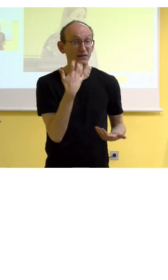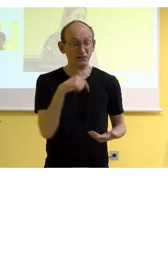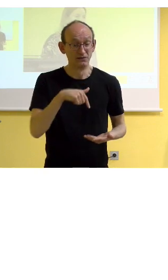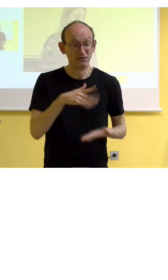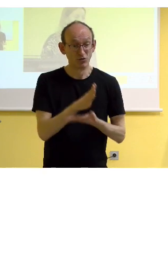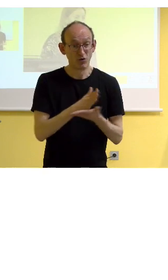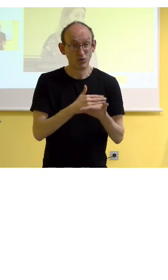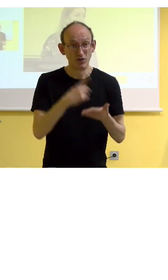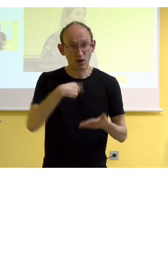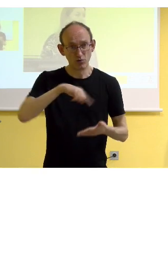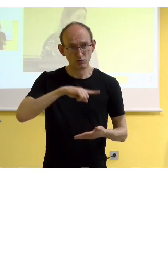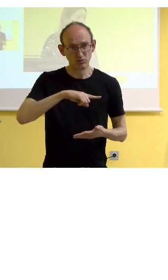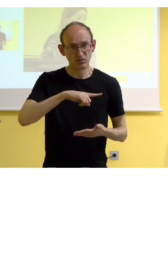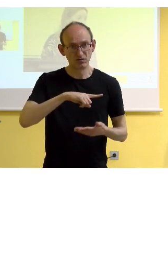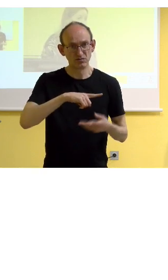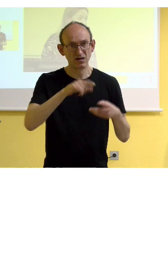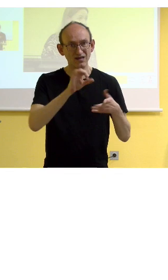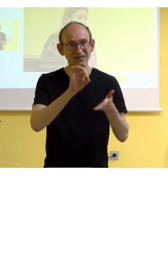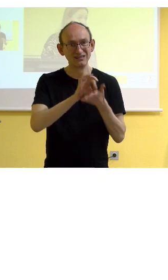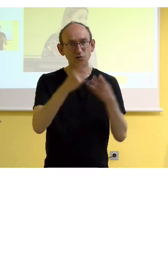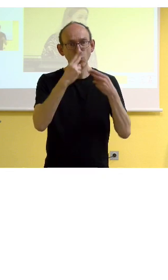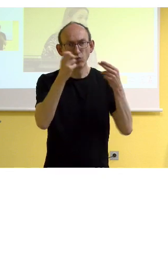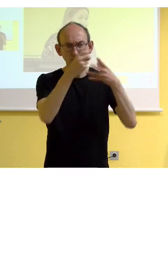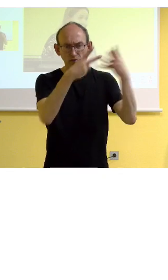comunidad, sepamos a lo que tenemos acceso.